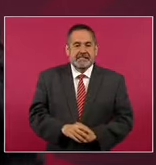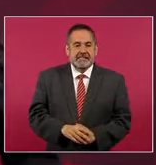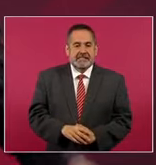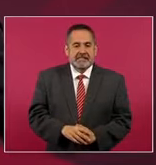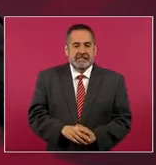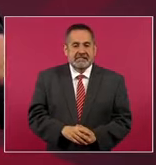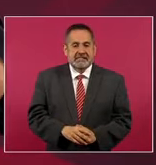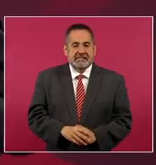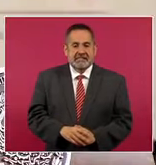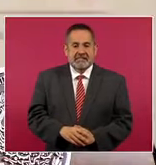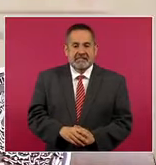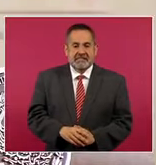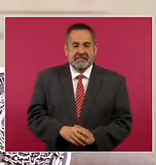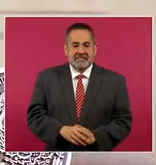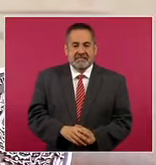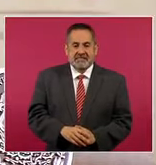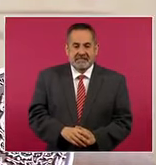Es